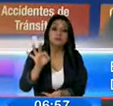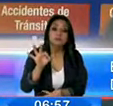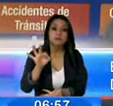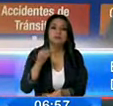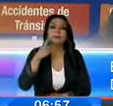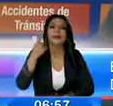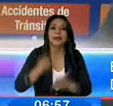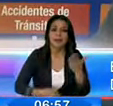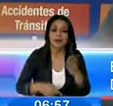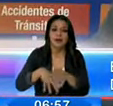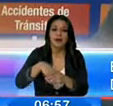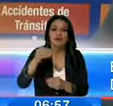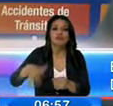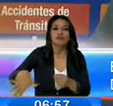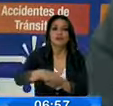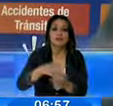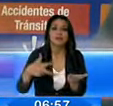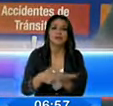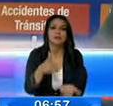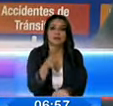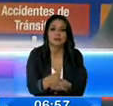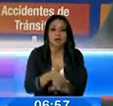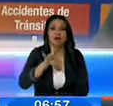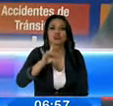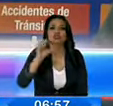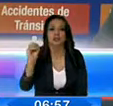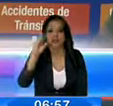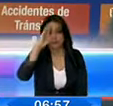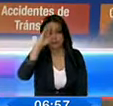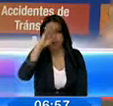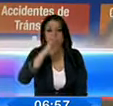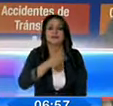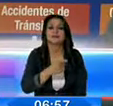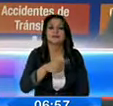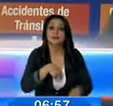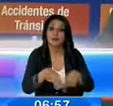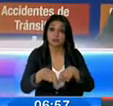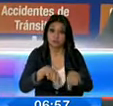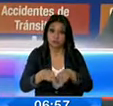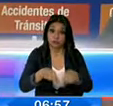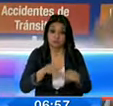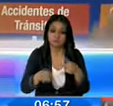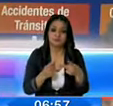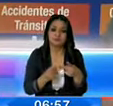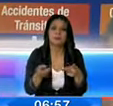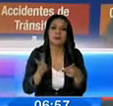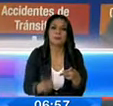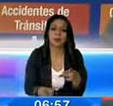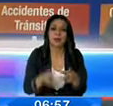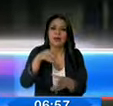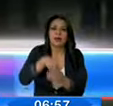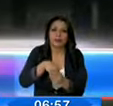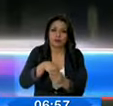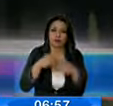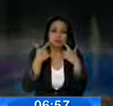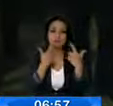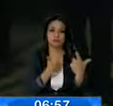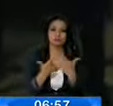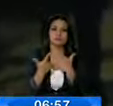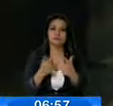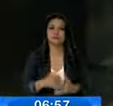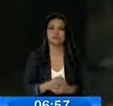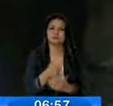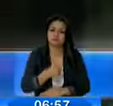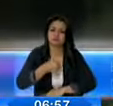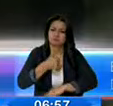para exteriores de terminales 80 agentes civiles de tránsito, aparte del dispositivo que se genera al interior. La autoridad recuerda